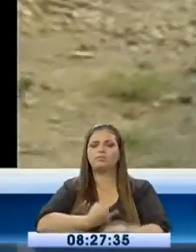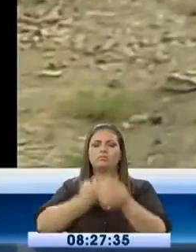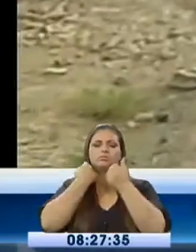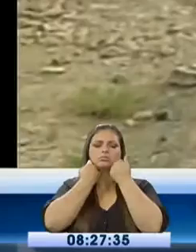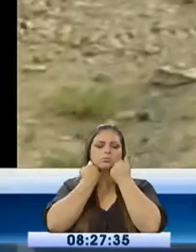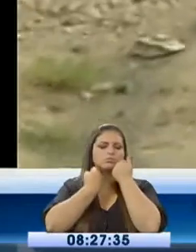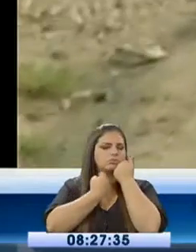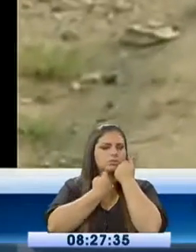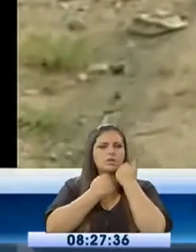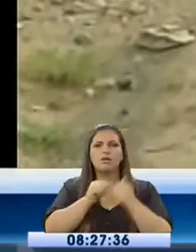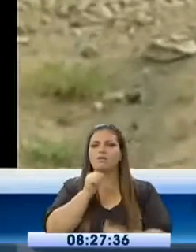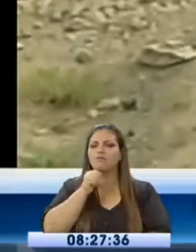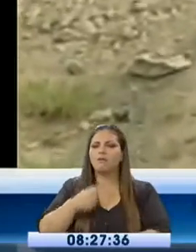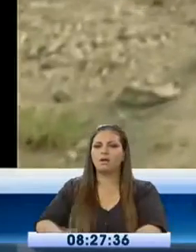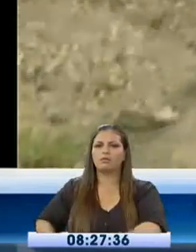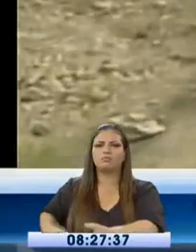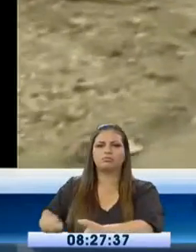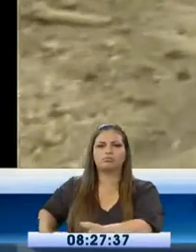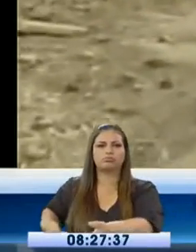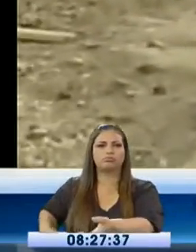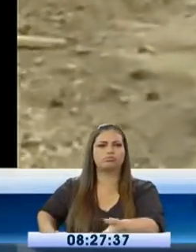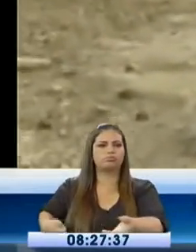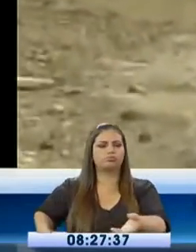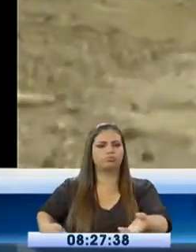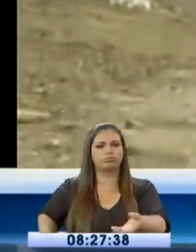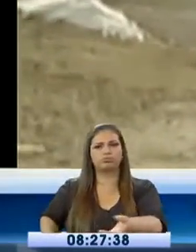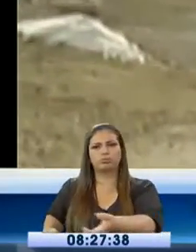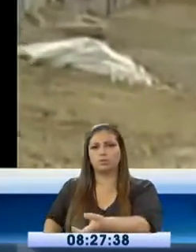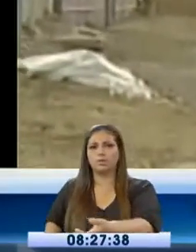estas calles, pues, señorita. Mal estado.